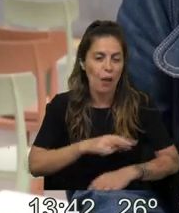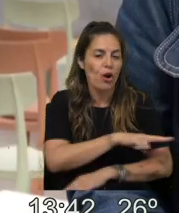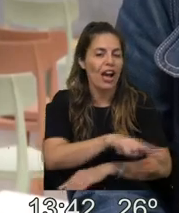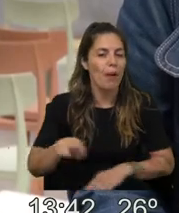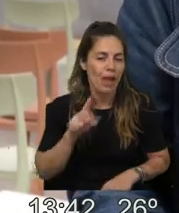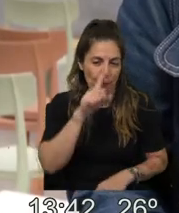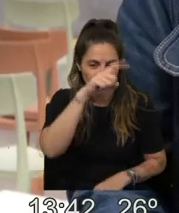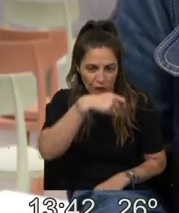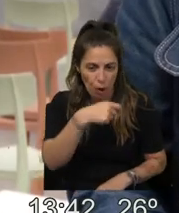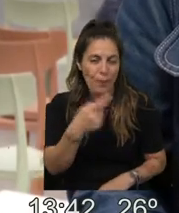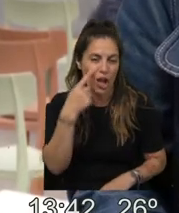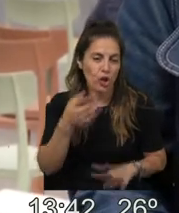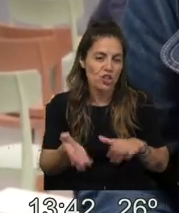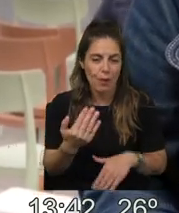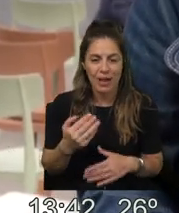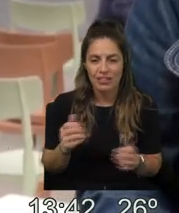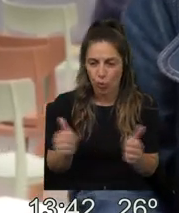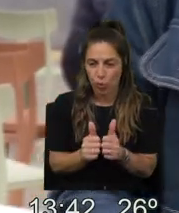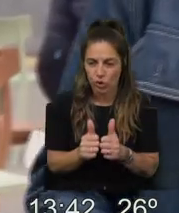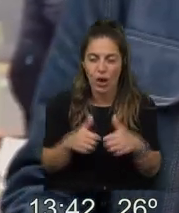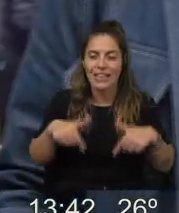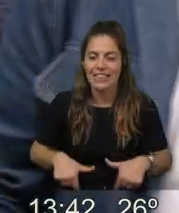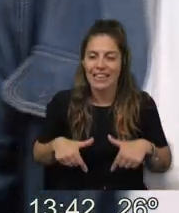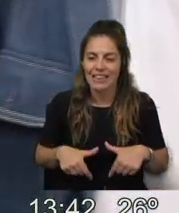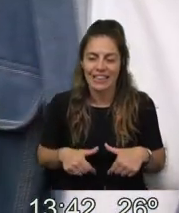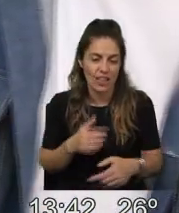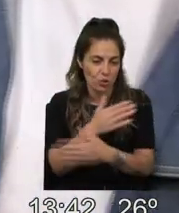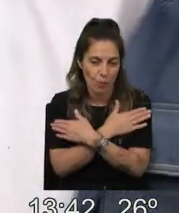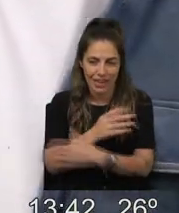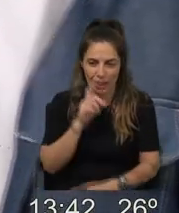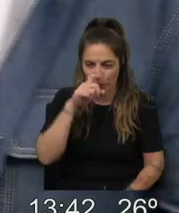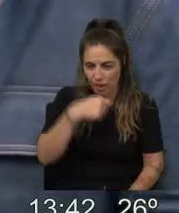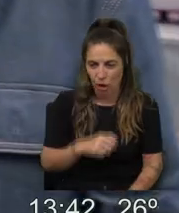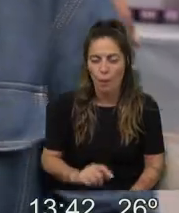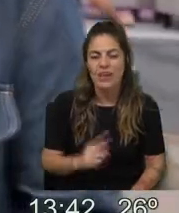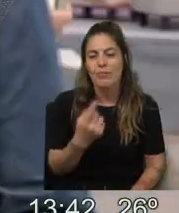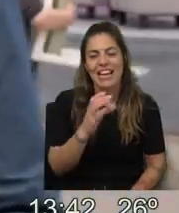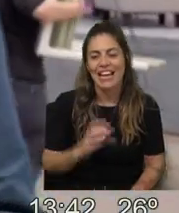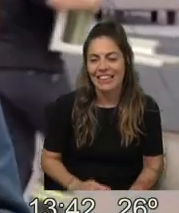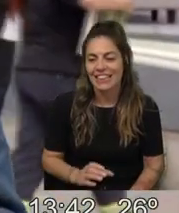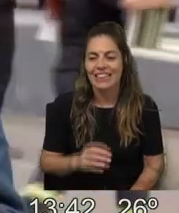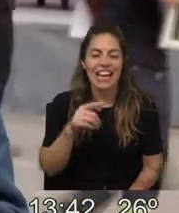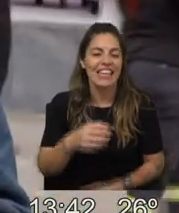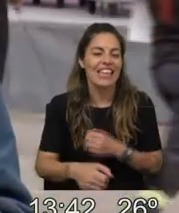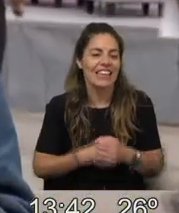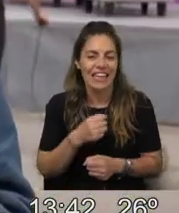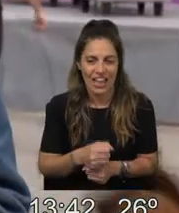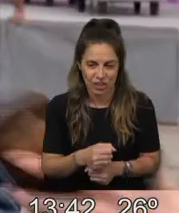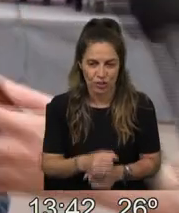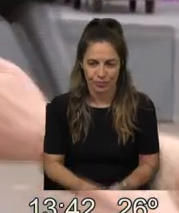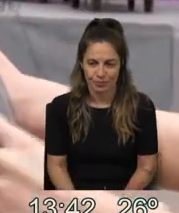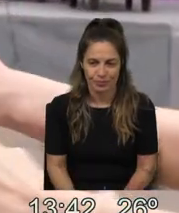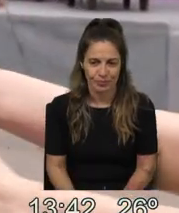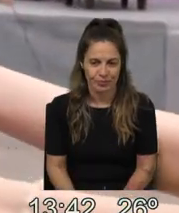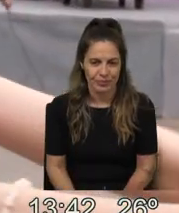esto, estoy con el intendente interino de Montevideo, con Federico Graña. Bueno, ¿cuáles son las principales características de la edición de este año, Federico?